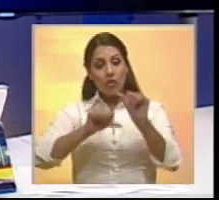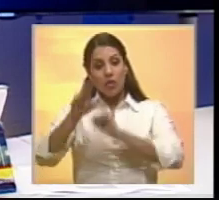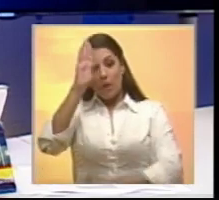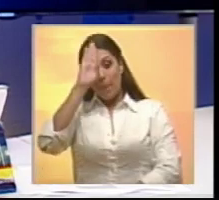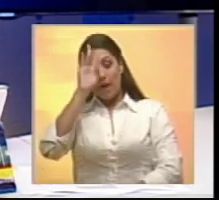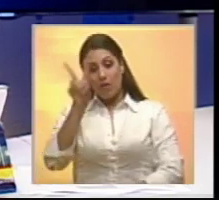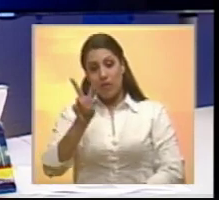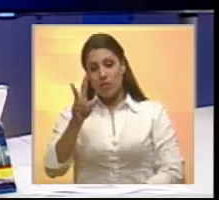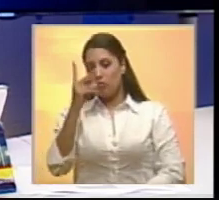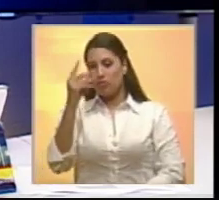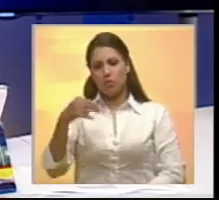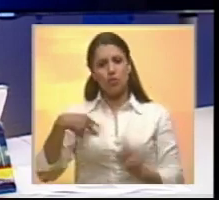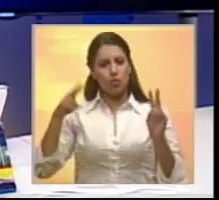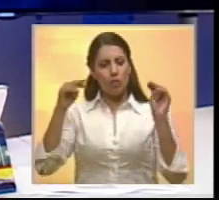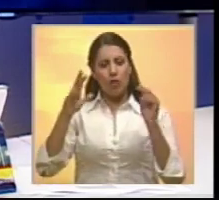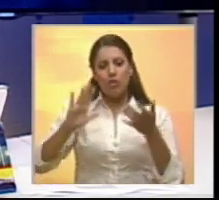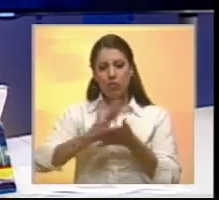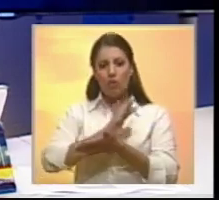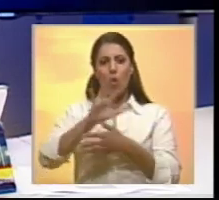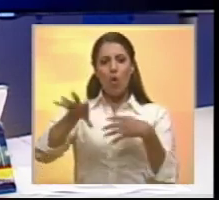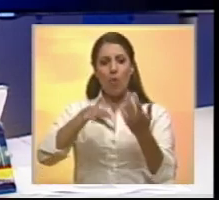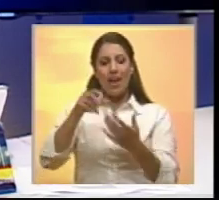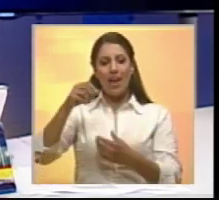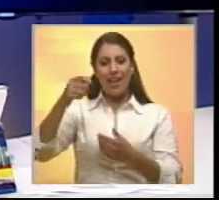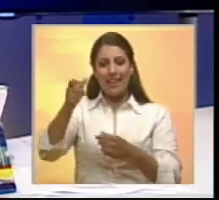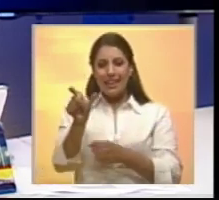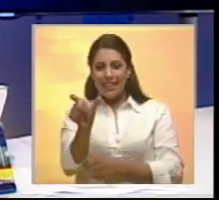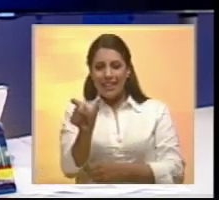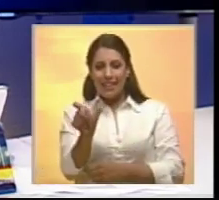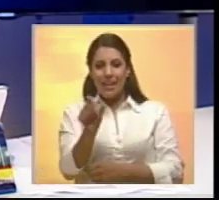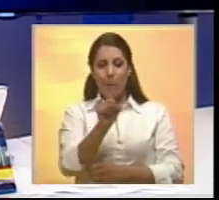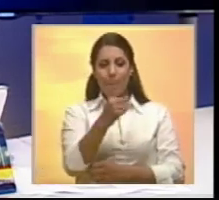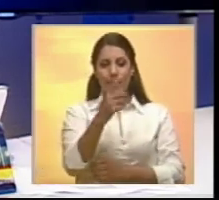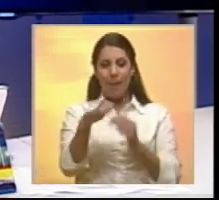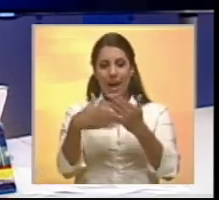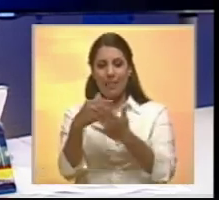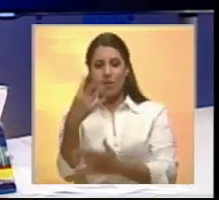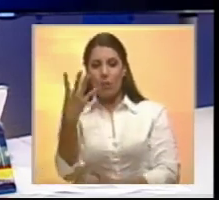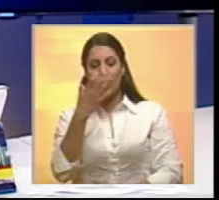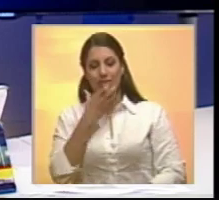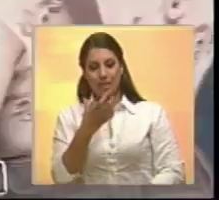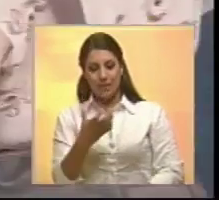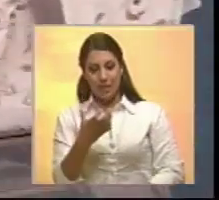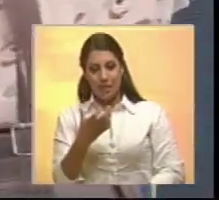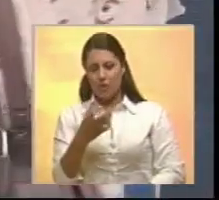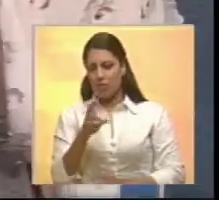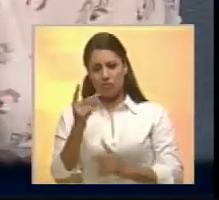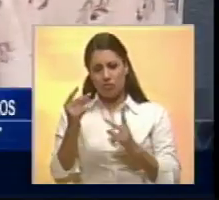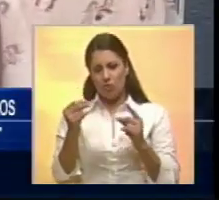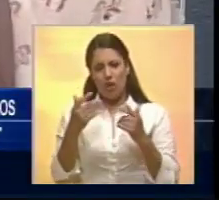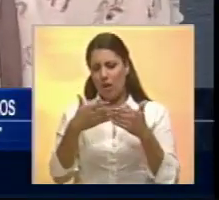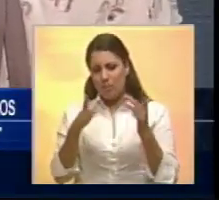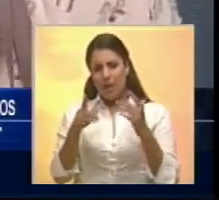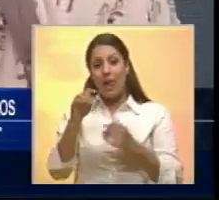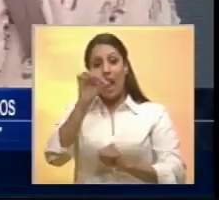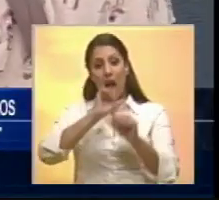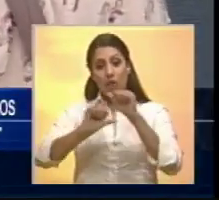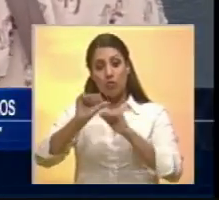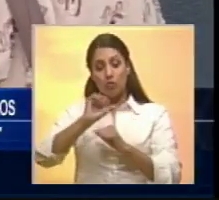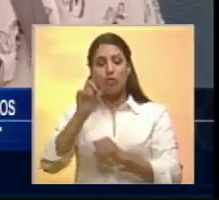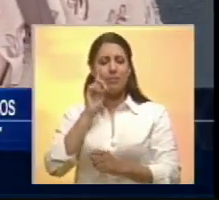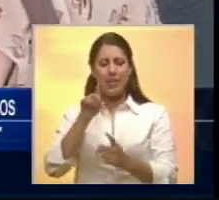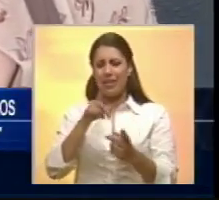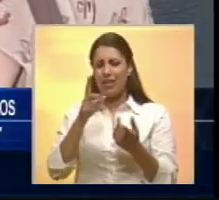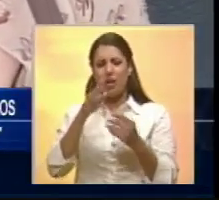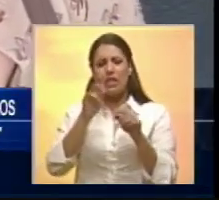de Venezuela negó un supuesto cese de funciones de los cajeros automáticos entre el 1 y el 4 de diciembre. A través de un comunicado, la asociación